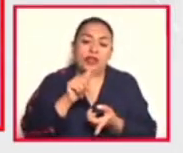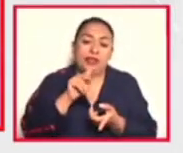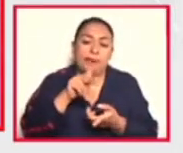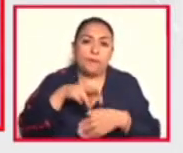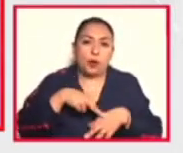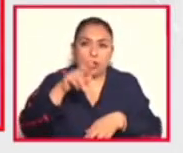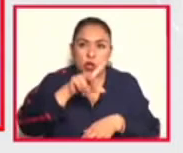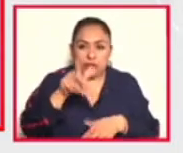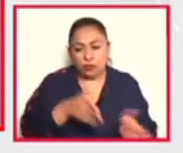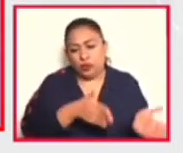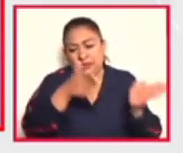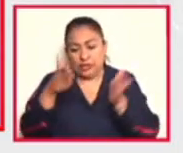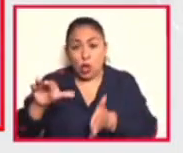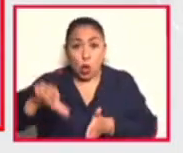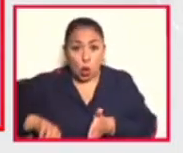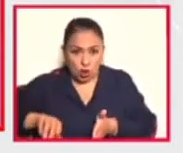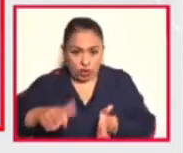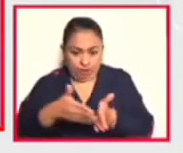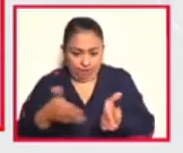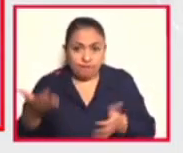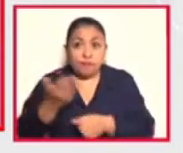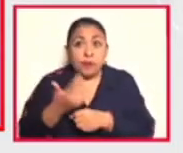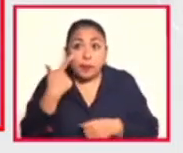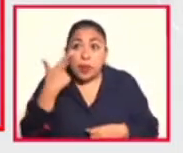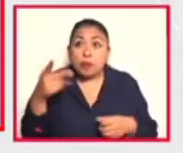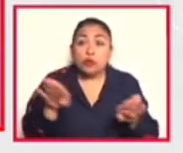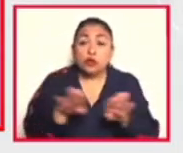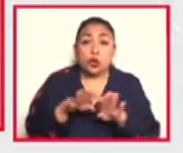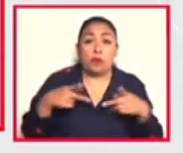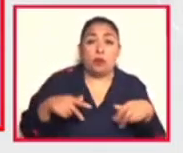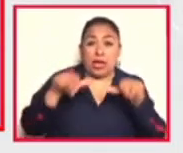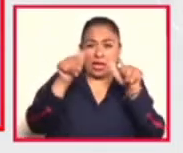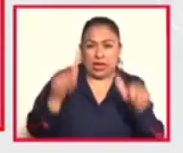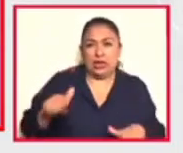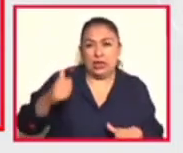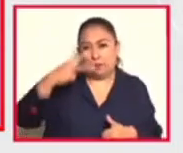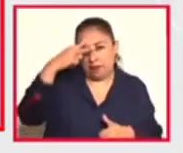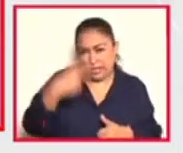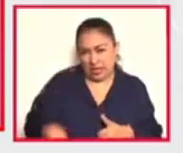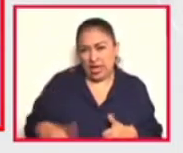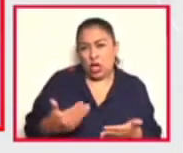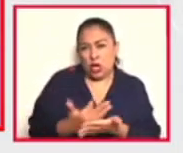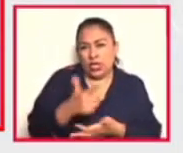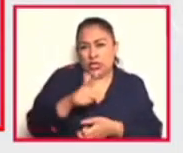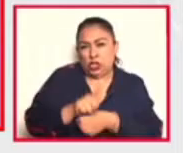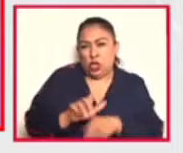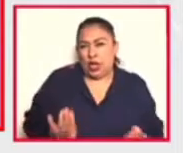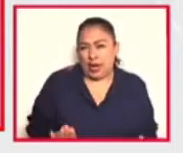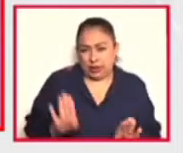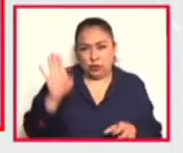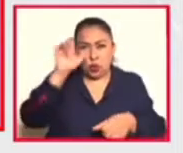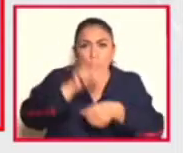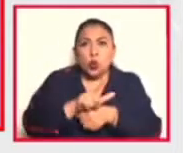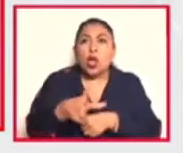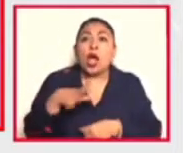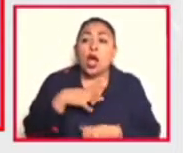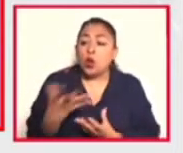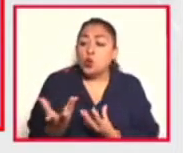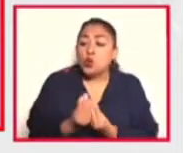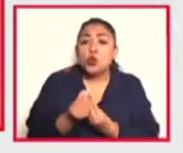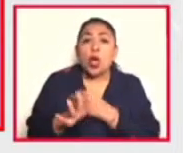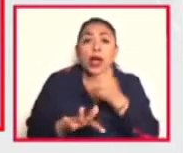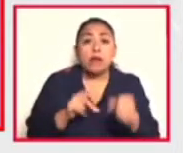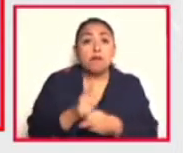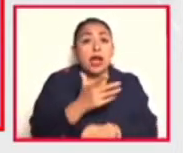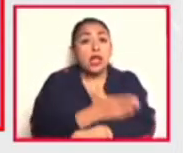periodo actual en donde vemos cómo los artistas mexicanos del nacionalismo cultural lo retoman como mascotas y